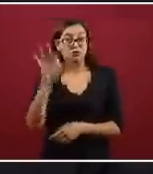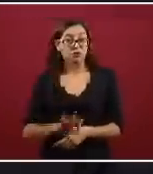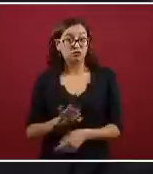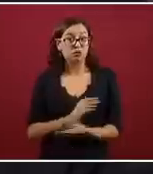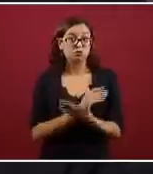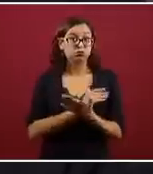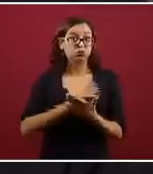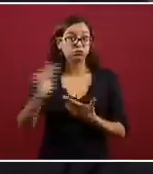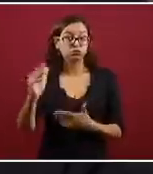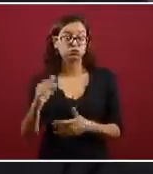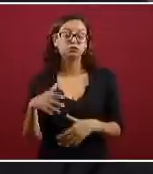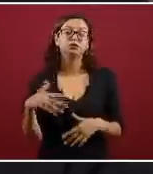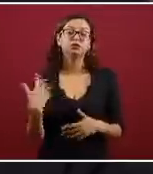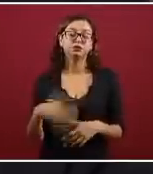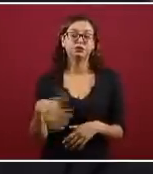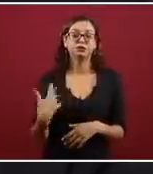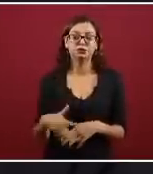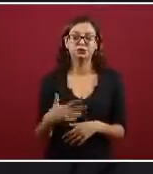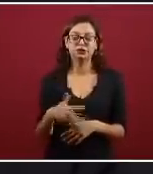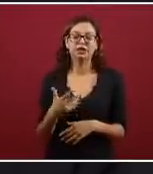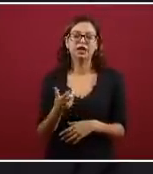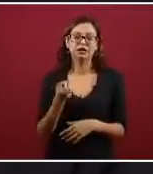10%, y